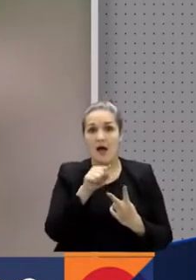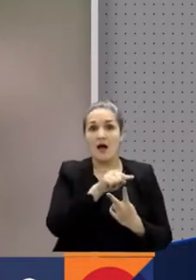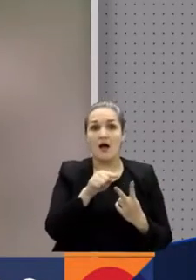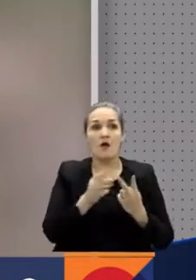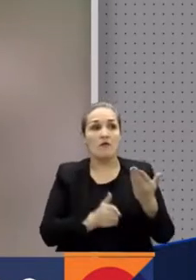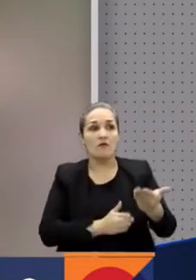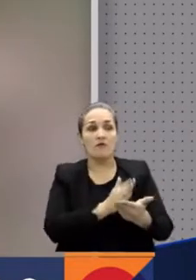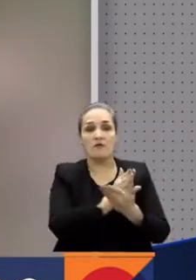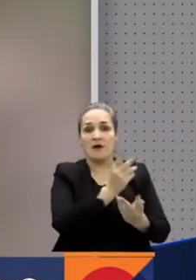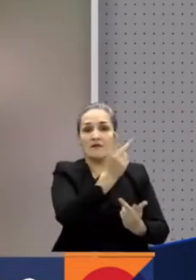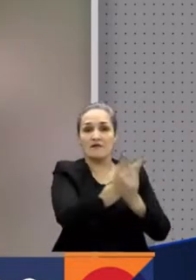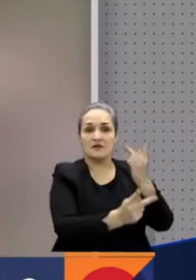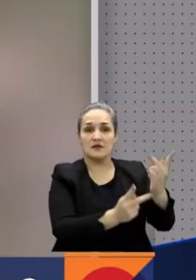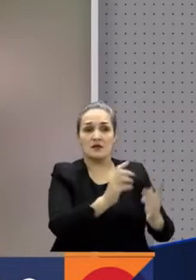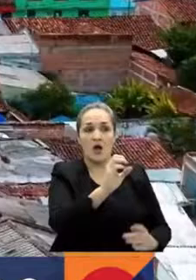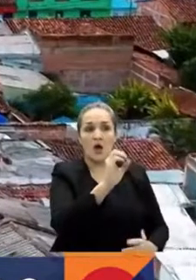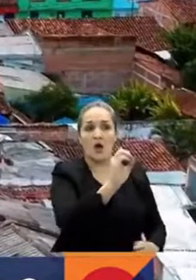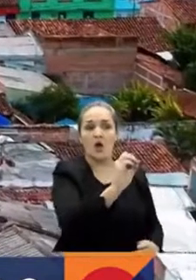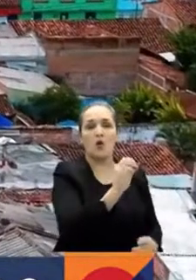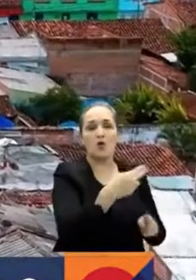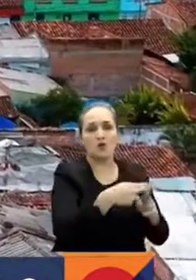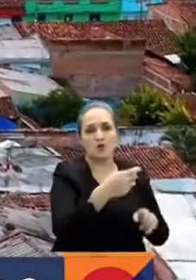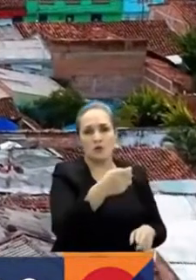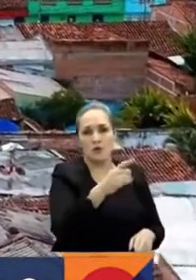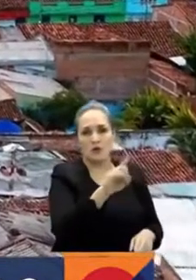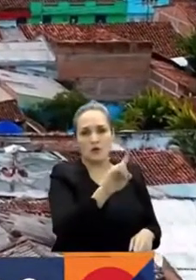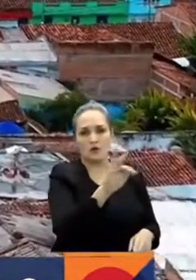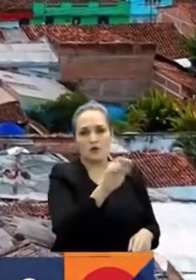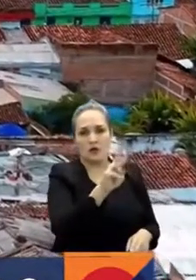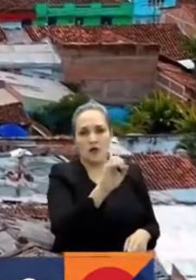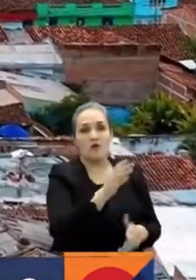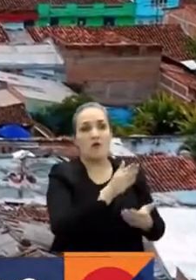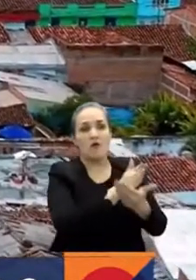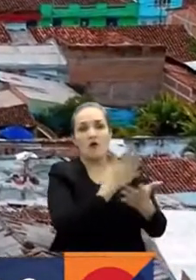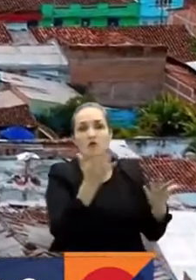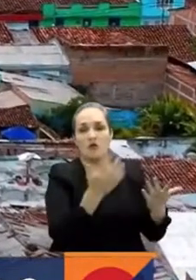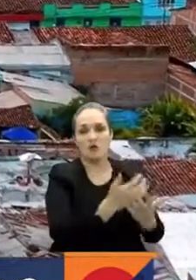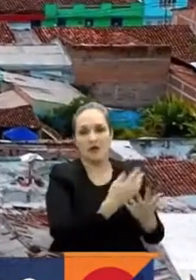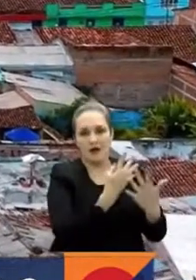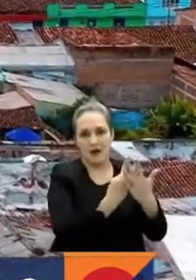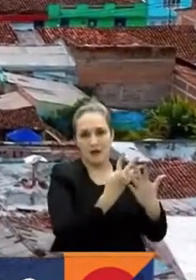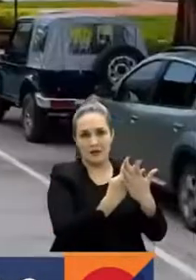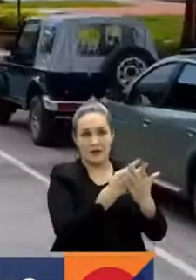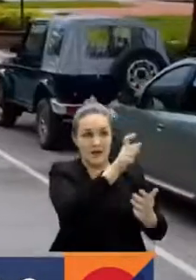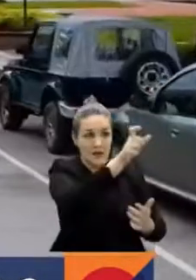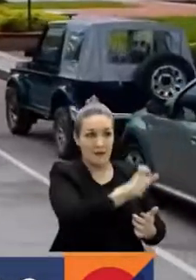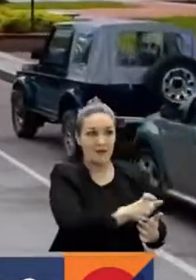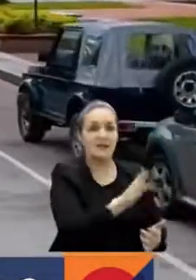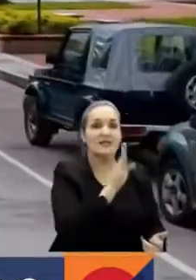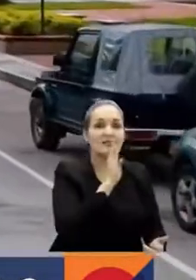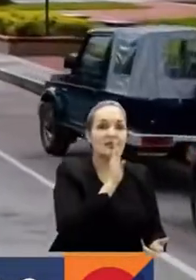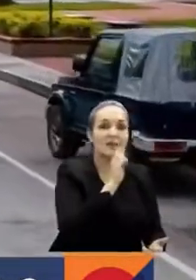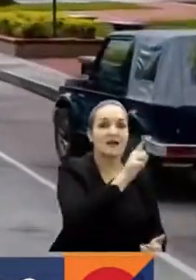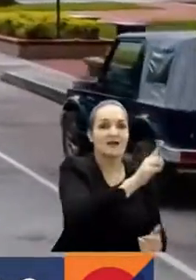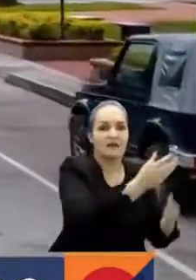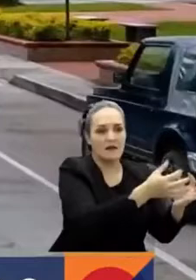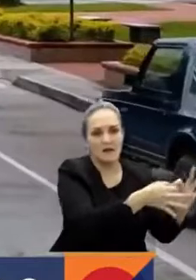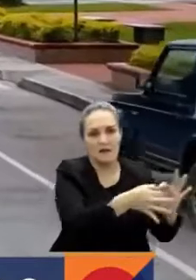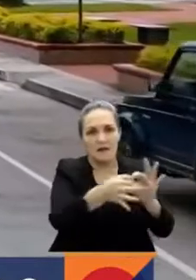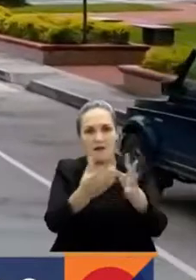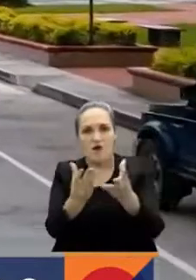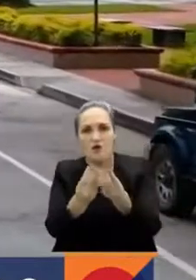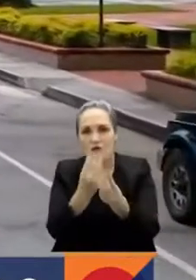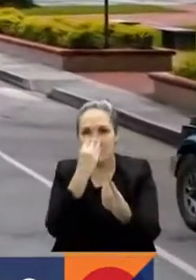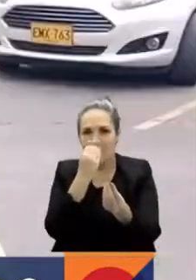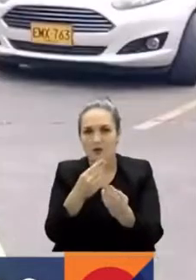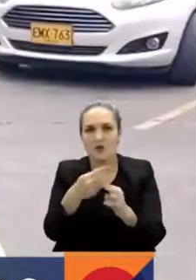visitando a un hombre conocido con el alias de Gustavo en un centro carcelario. El hombre es integrante del grupo delincuencial conocido como